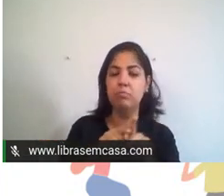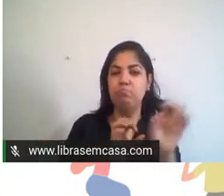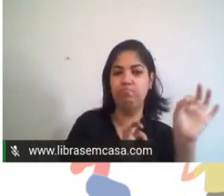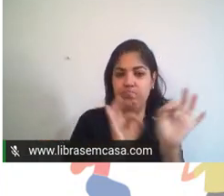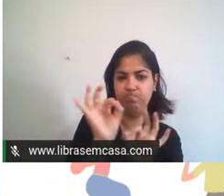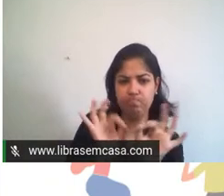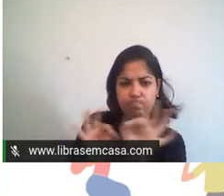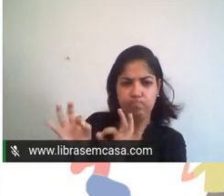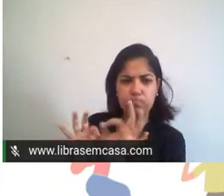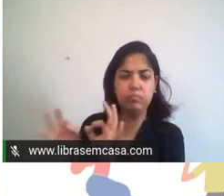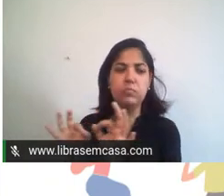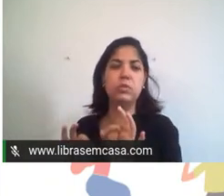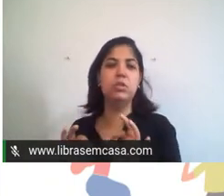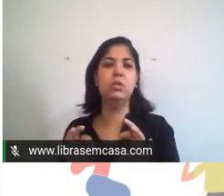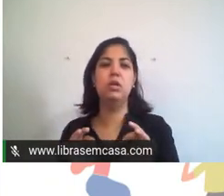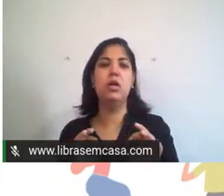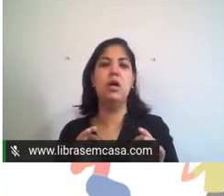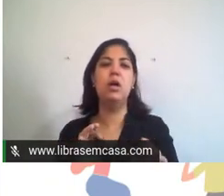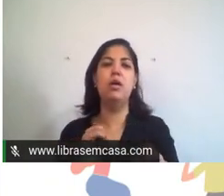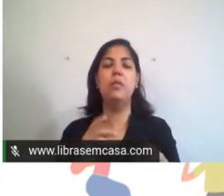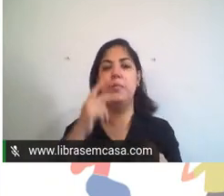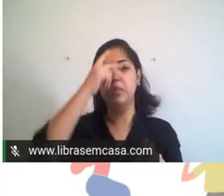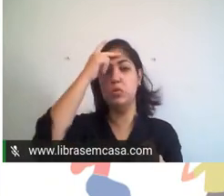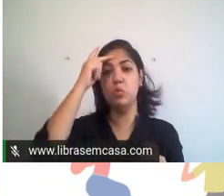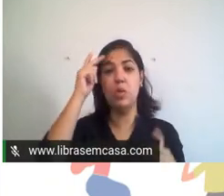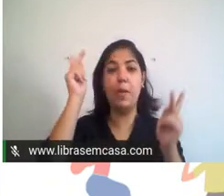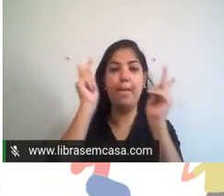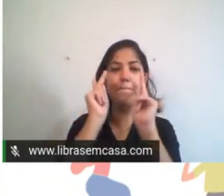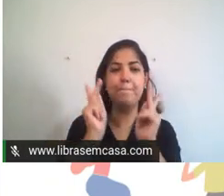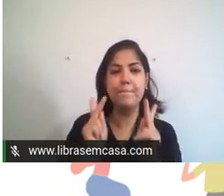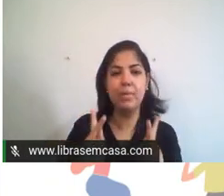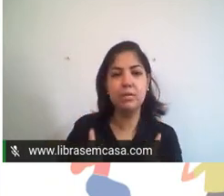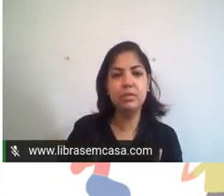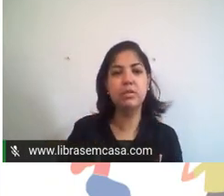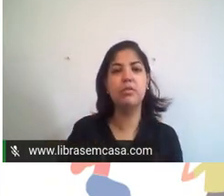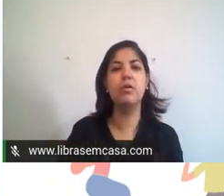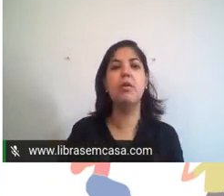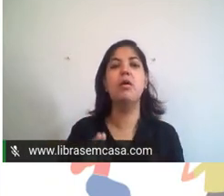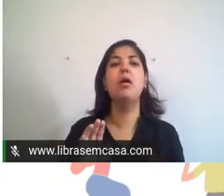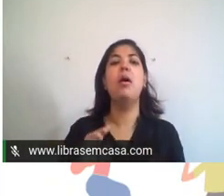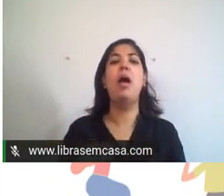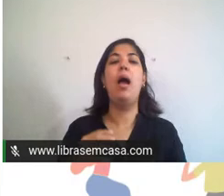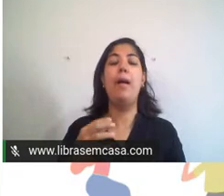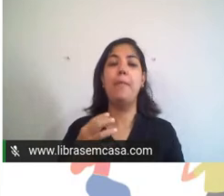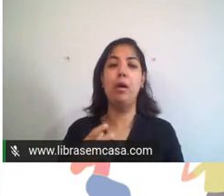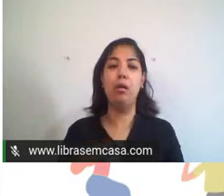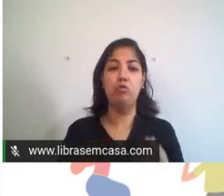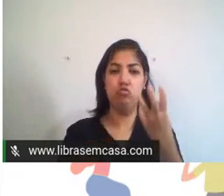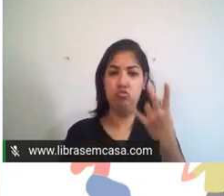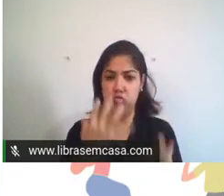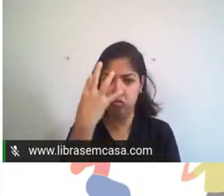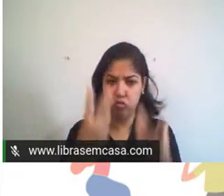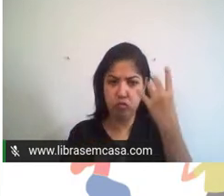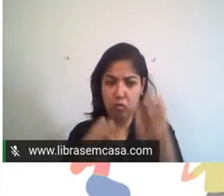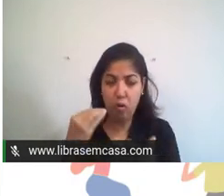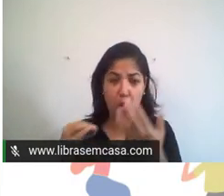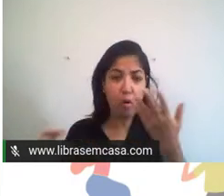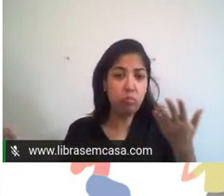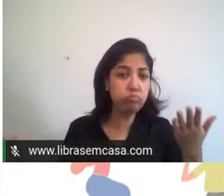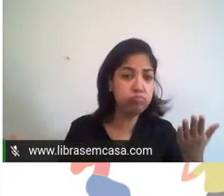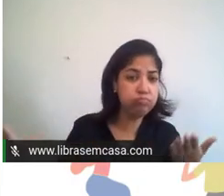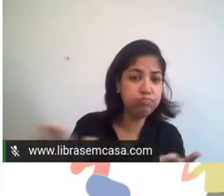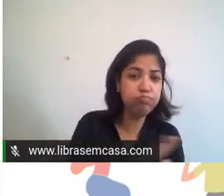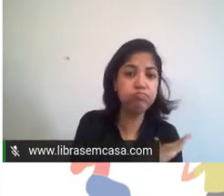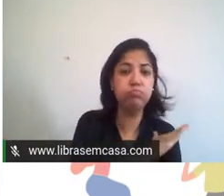manera civil y pacífica las que tuvieron que ir a apagar los incendios, ¿no? Y pusieron el cuerpo para apagar los incendios. Eso también se vio en Brasil